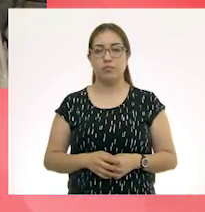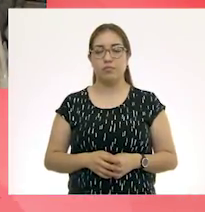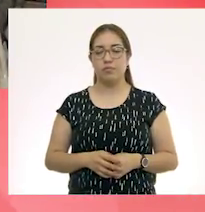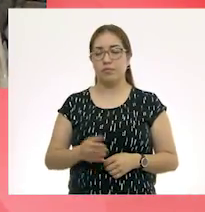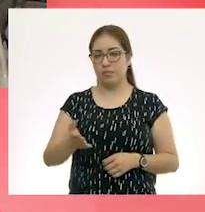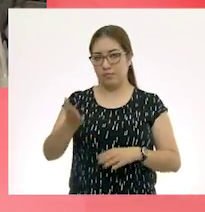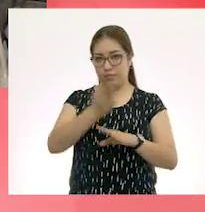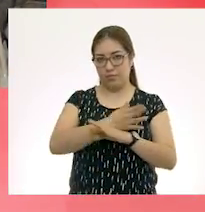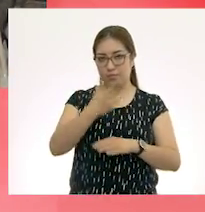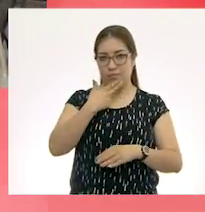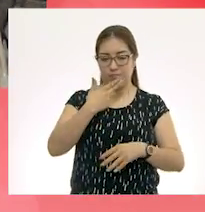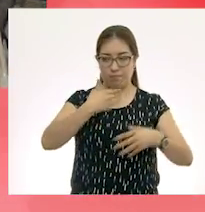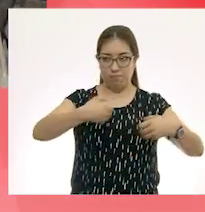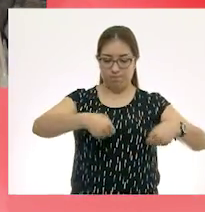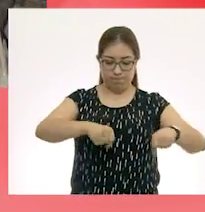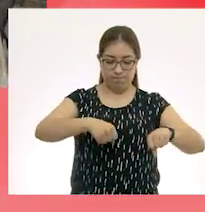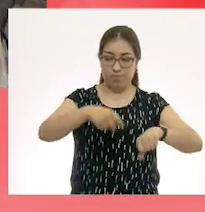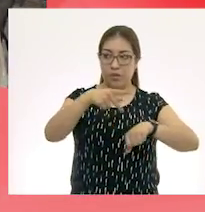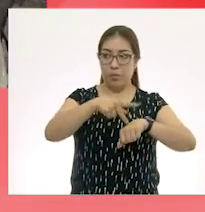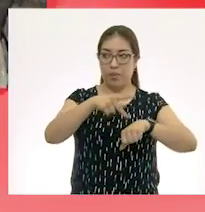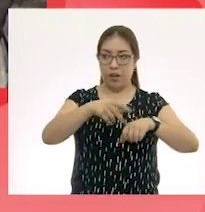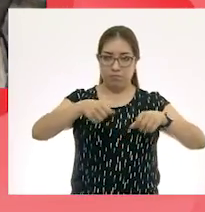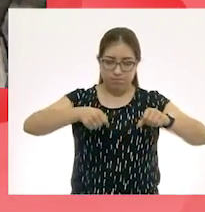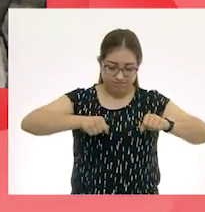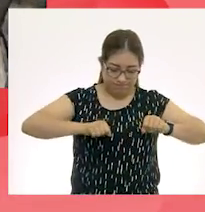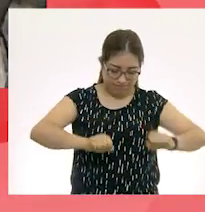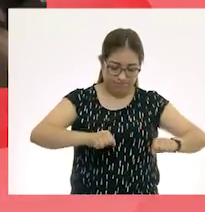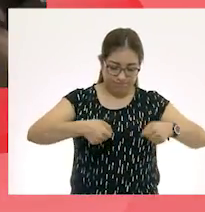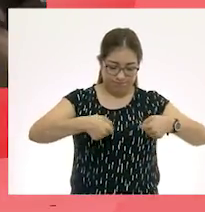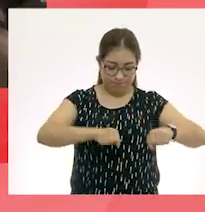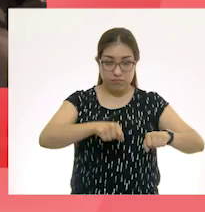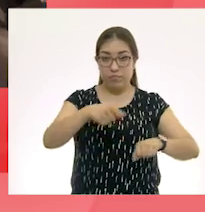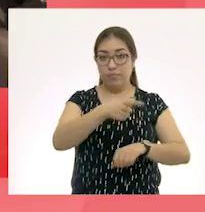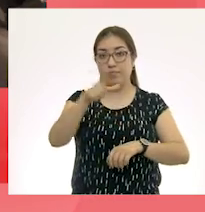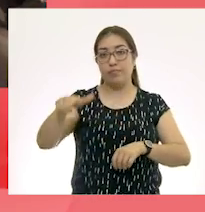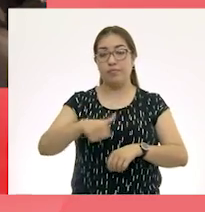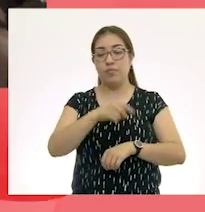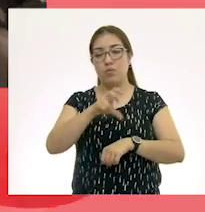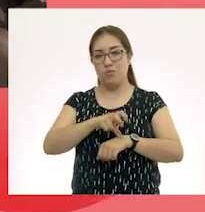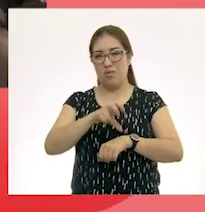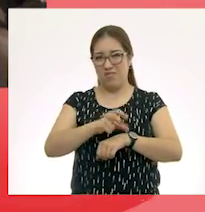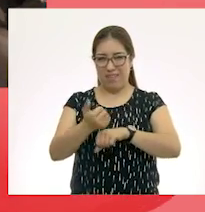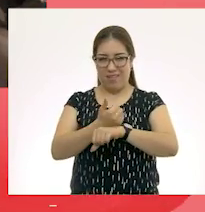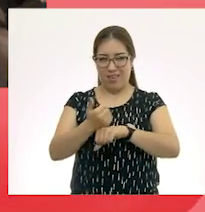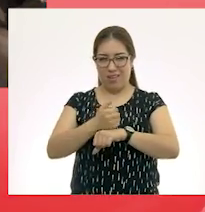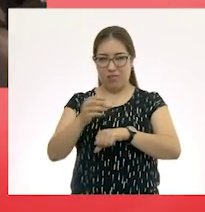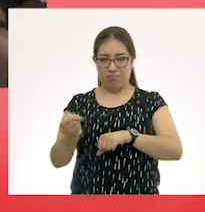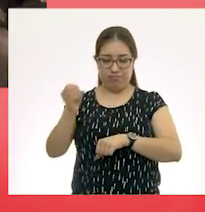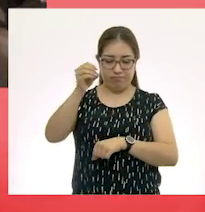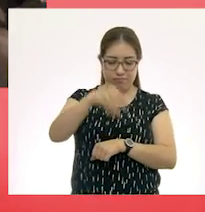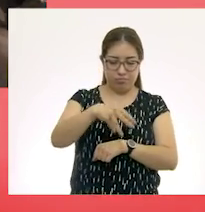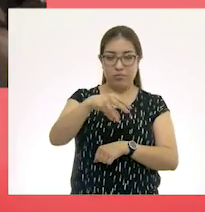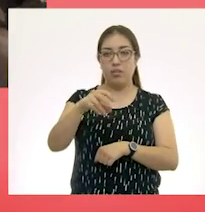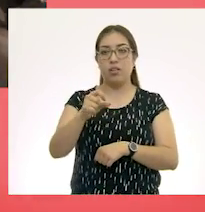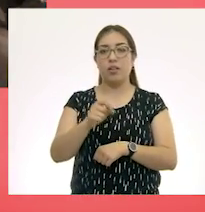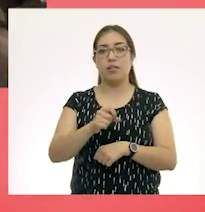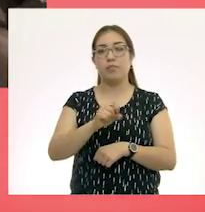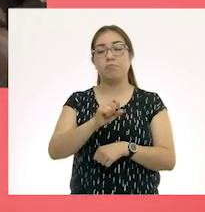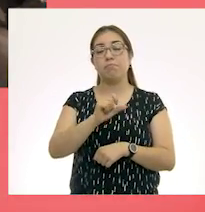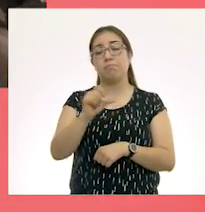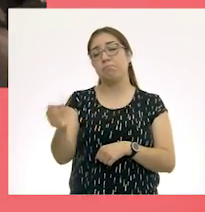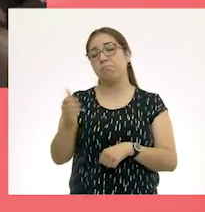molino, Sí. repasado en metate, al que se le agrega una yema de huevo, canela. Bueno, como a un doble, que digo,